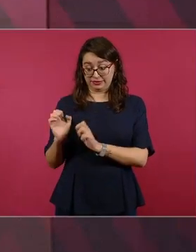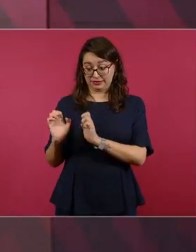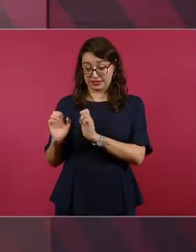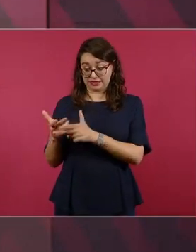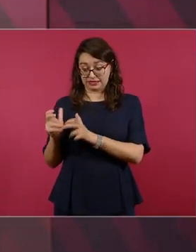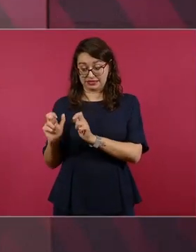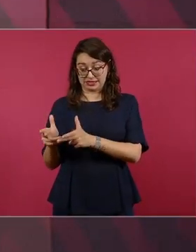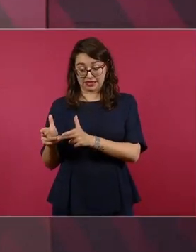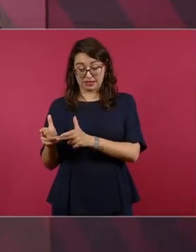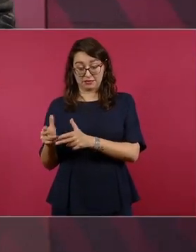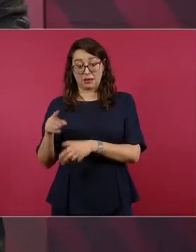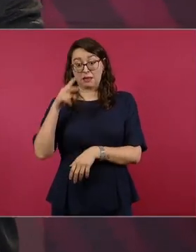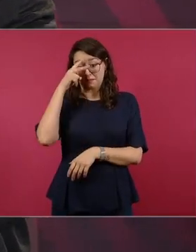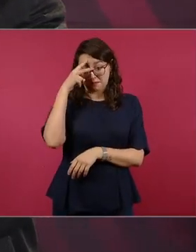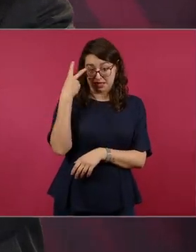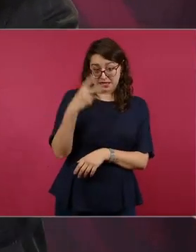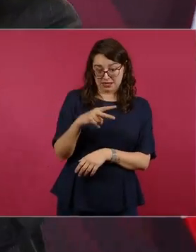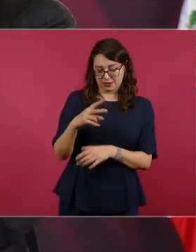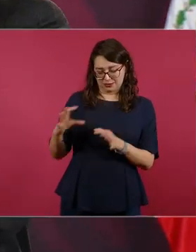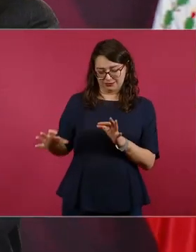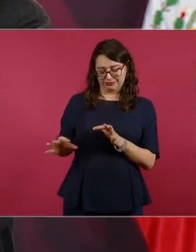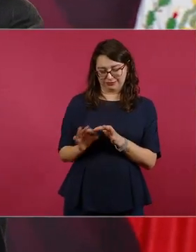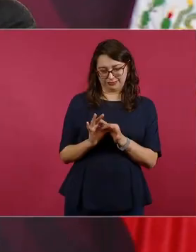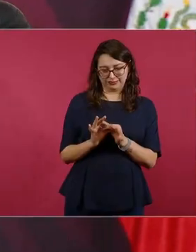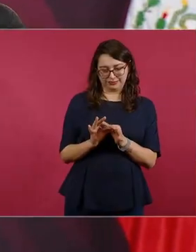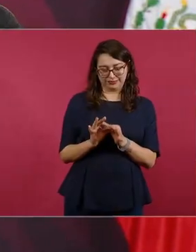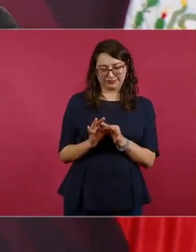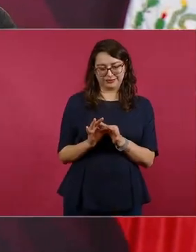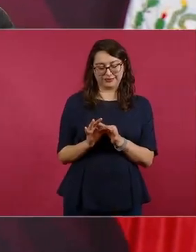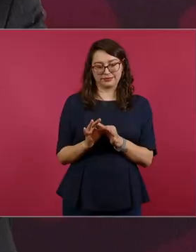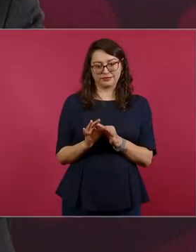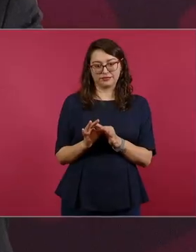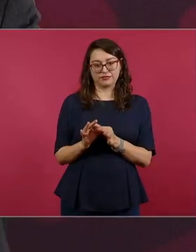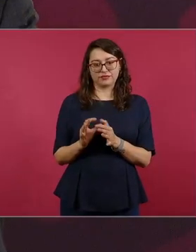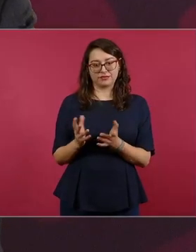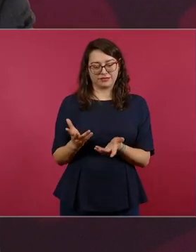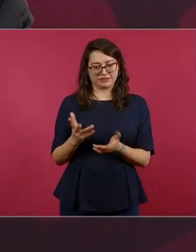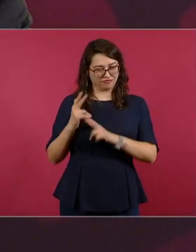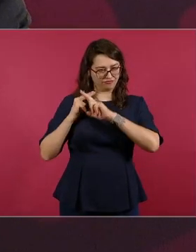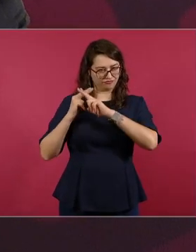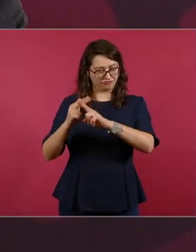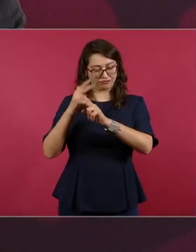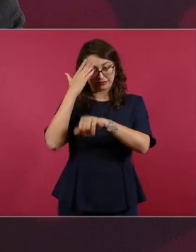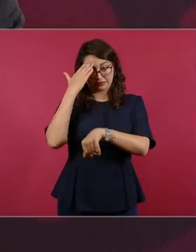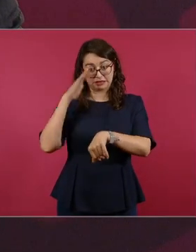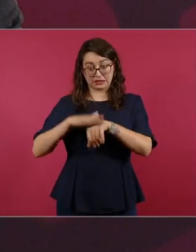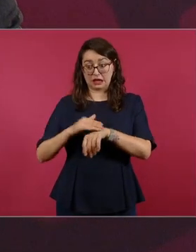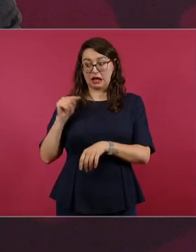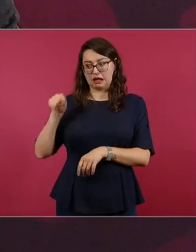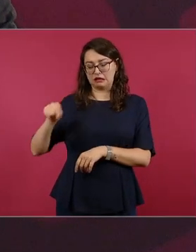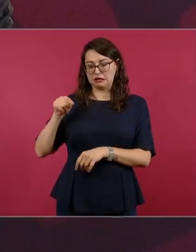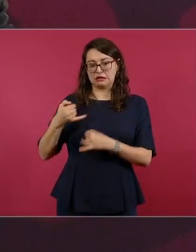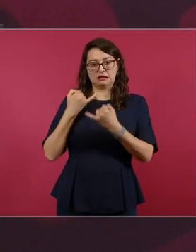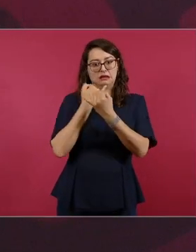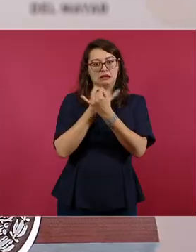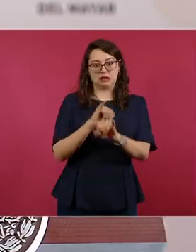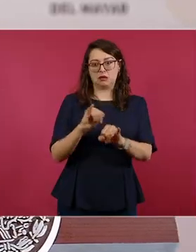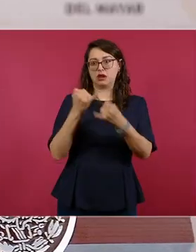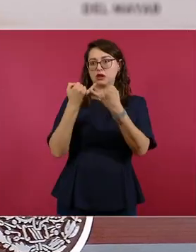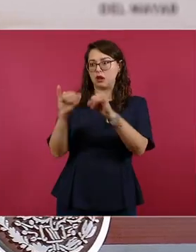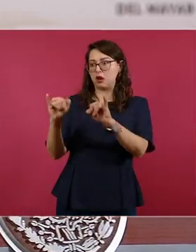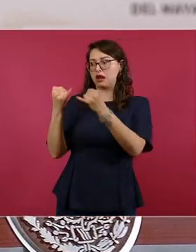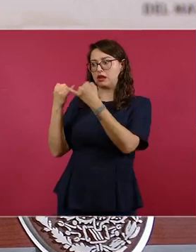queremos terminar este varias obras en Chiapas la línea